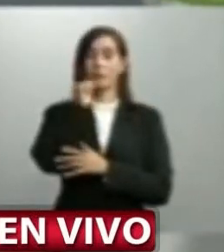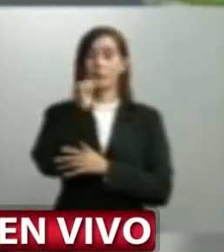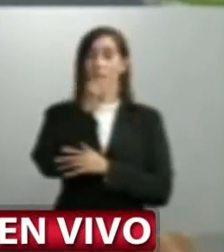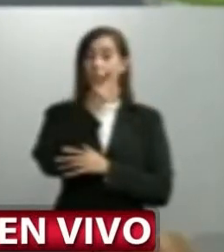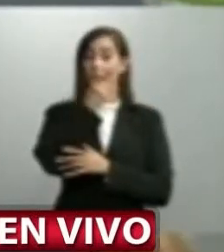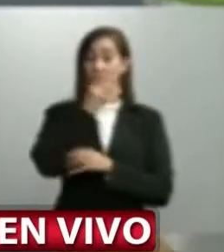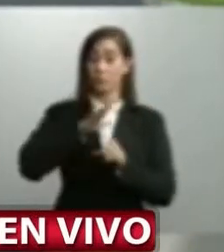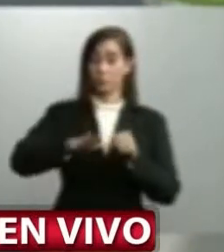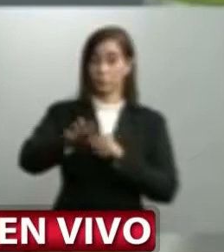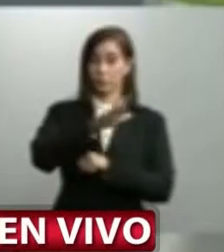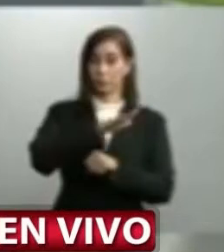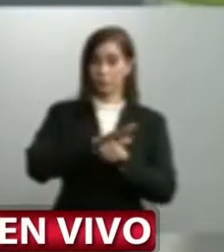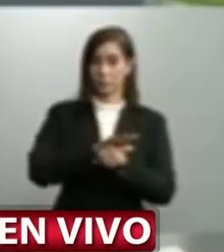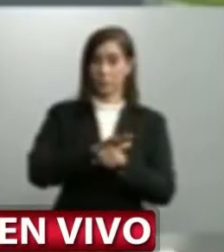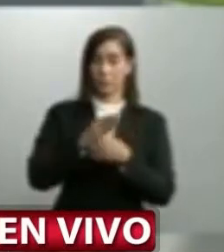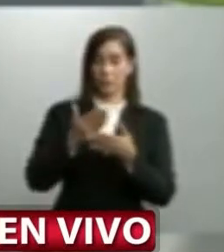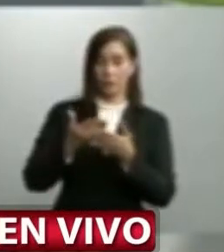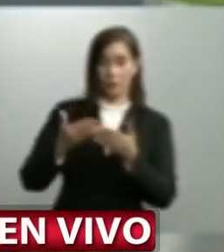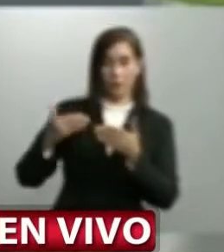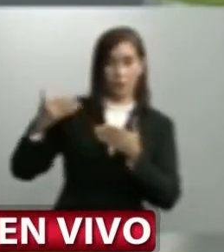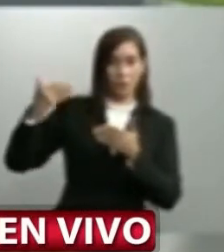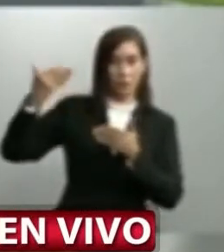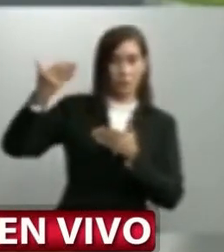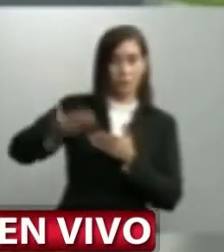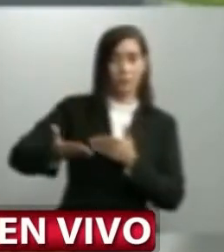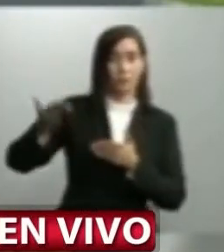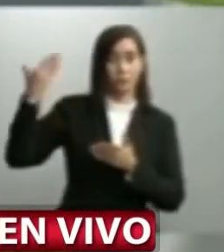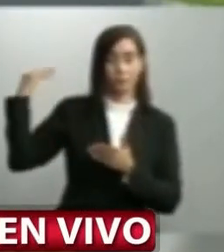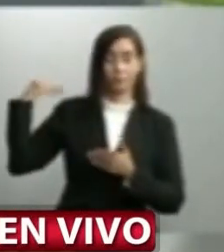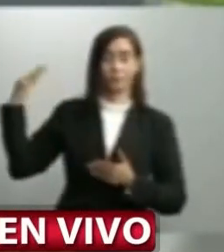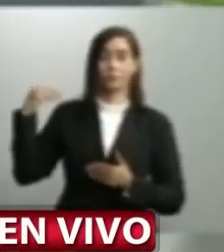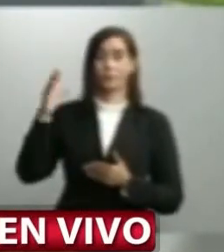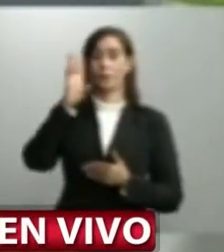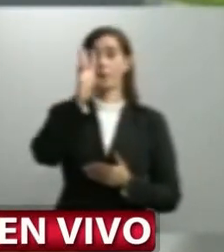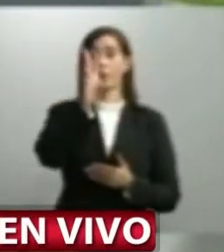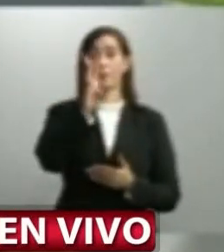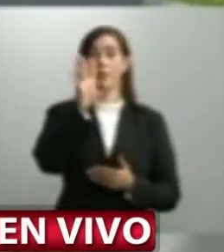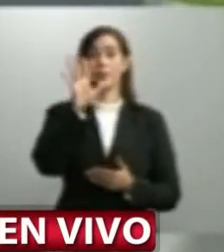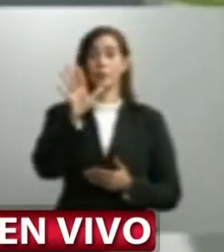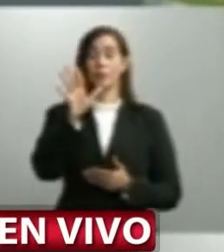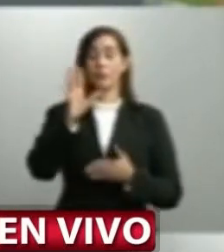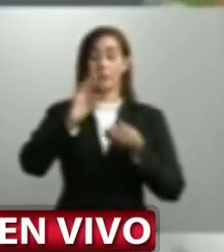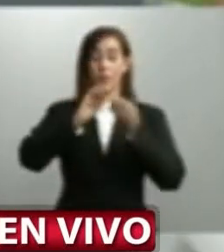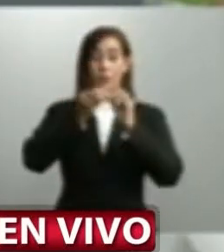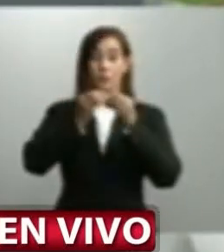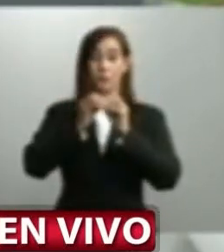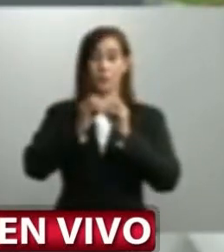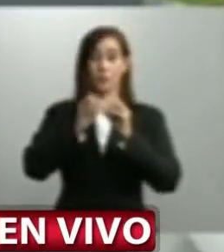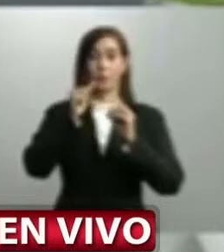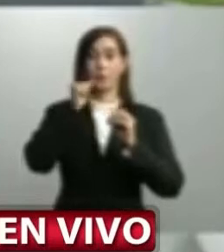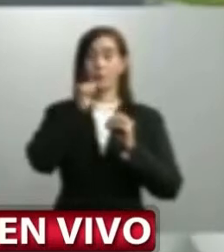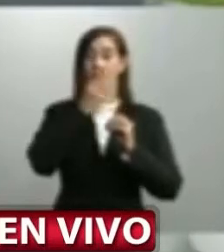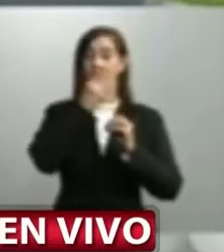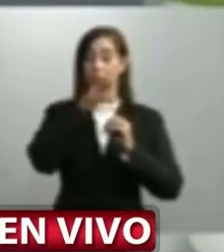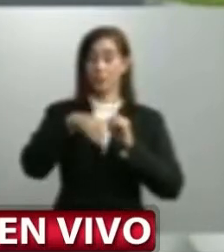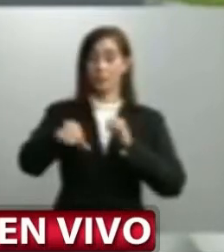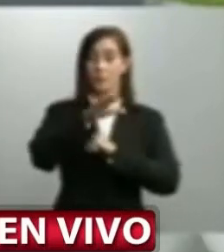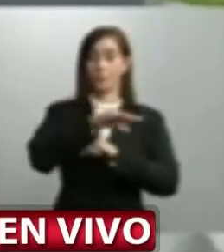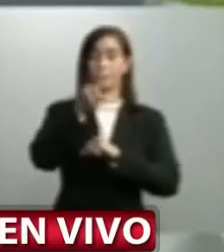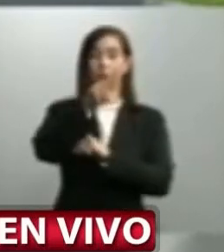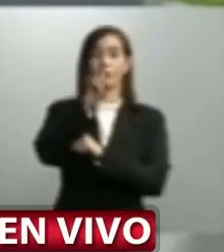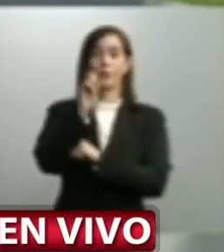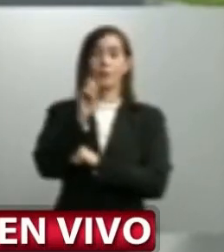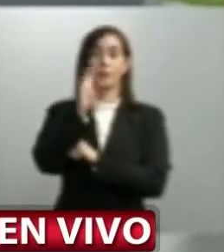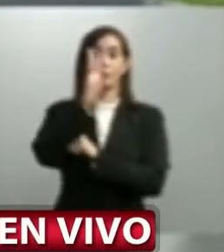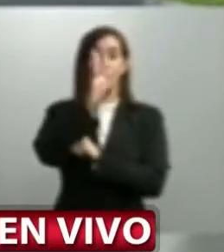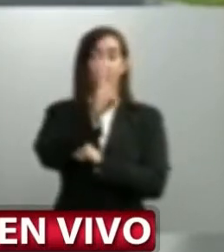Domingo. Más atrás, en el boletín 65, el número de casos fue de